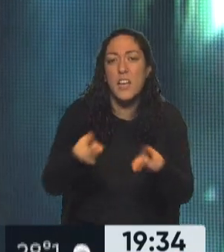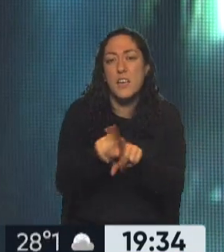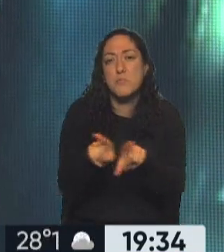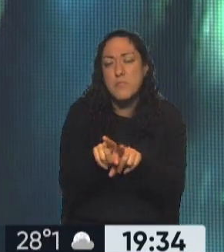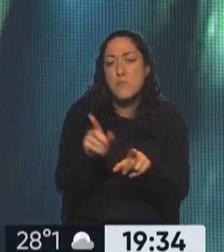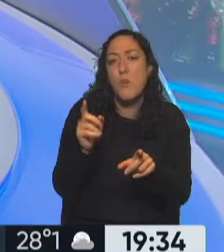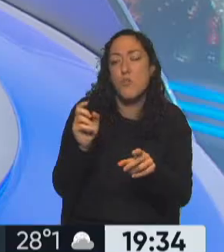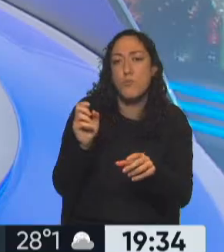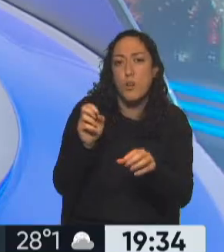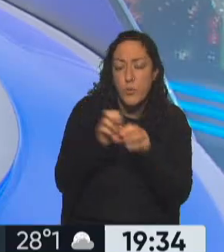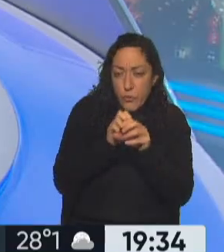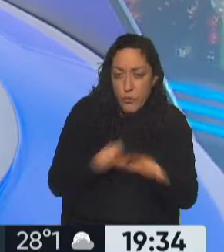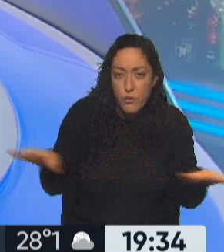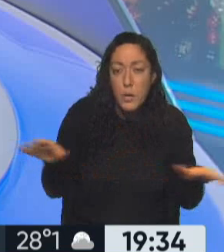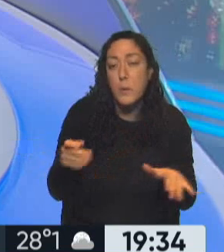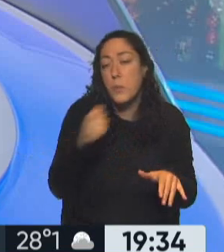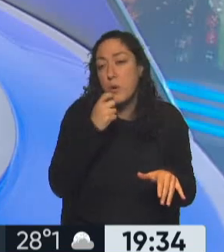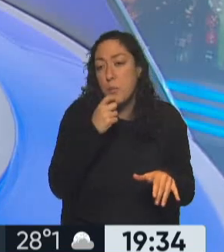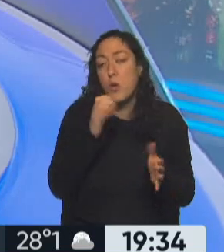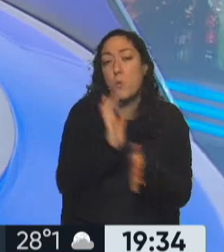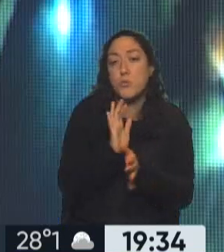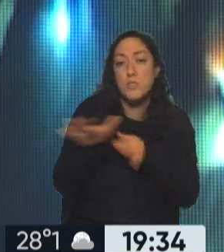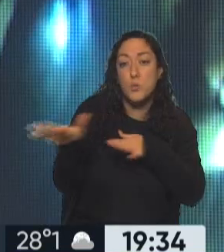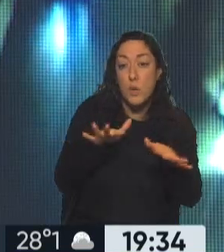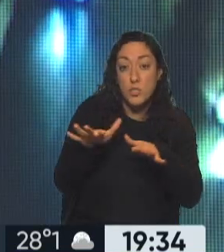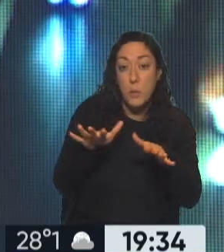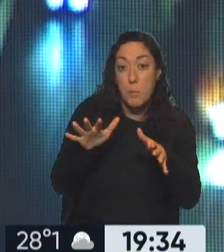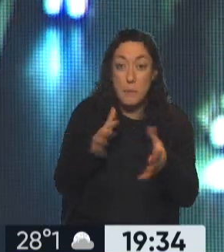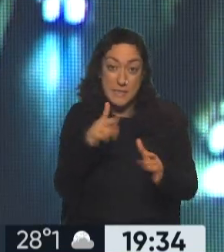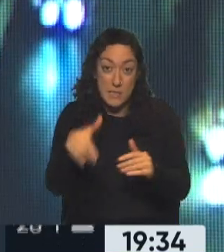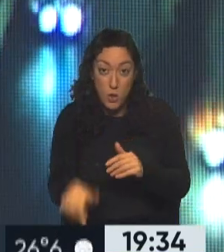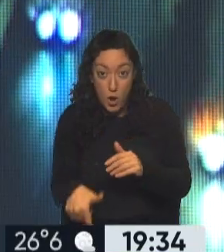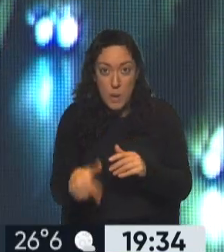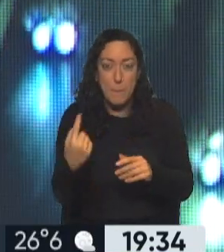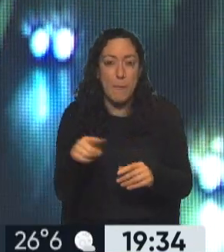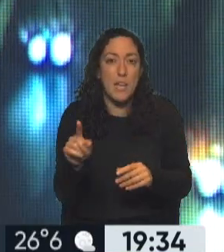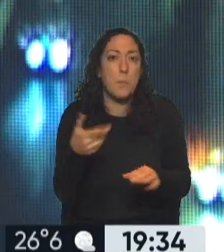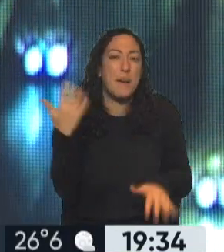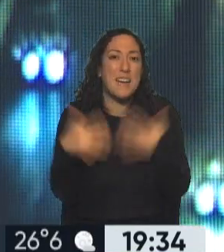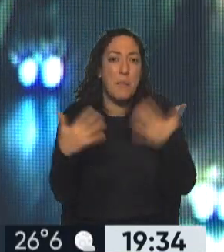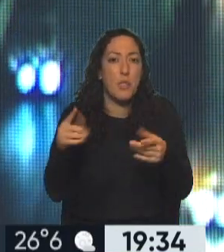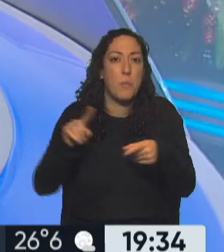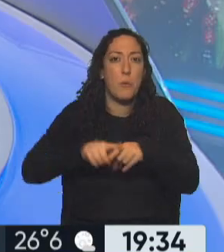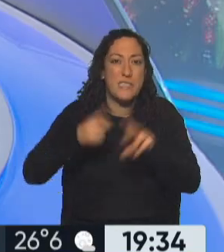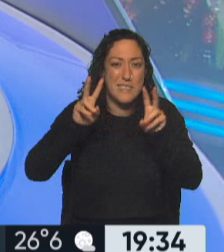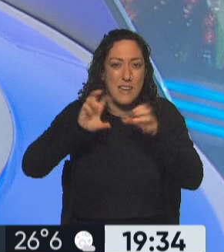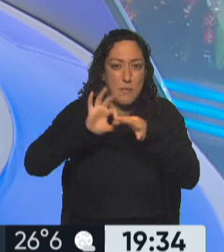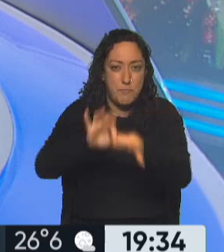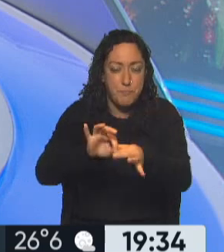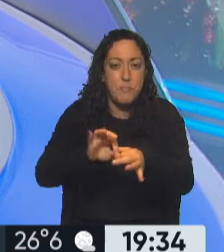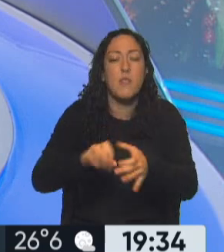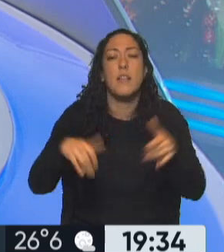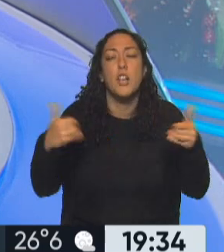pero el chiste es que son todos eventos que estamos viendo ahora un poco más acelerados, ¿no? Es una distopía política. Entonces, uno